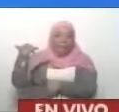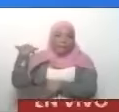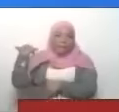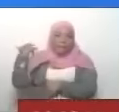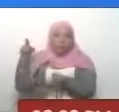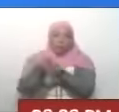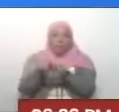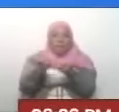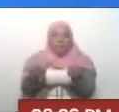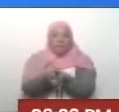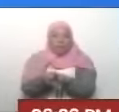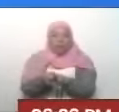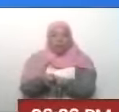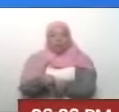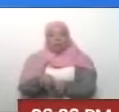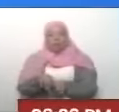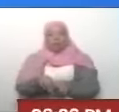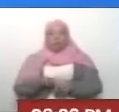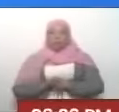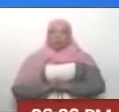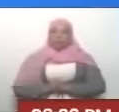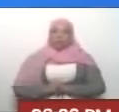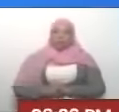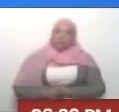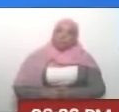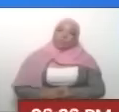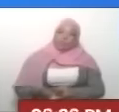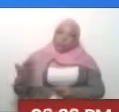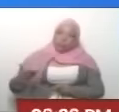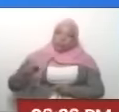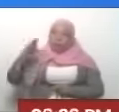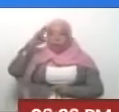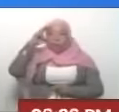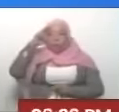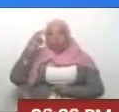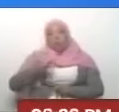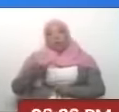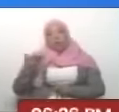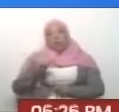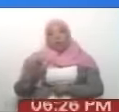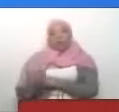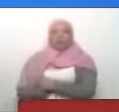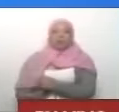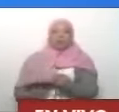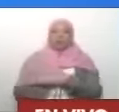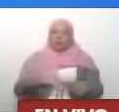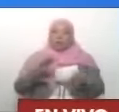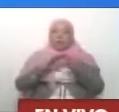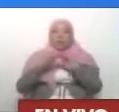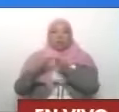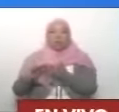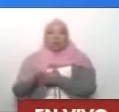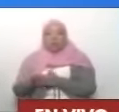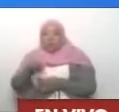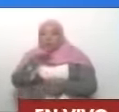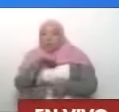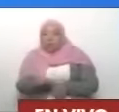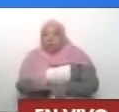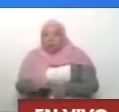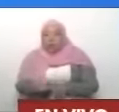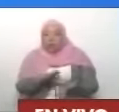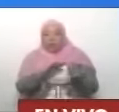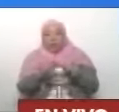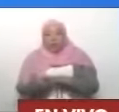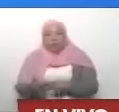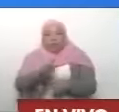y prosopografía, señor. Pero lo más importante, en las tres memorias que tú hablas, es la memoria colectiva, la memoria histórica, que es la